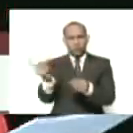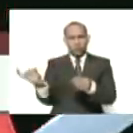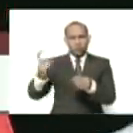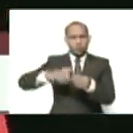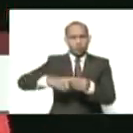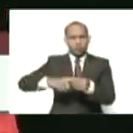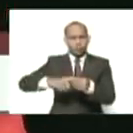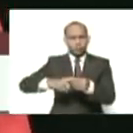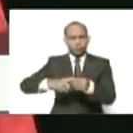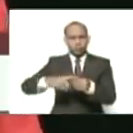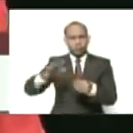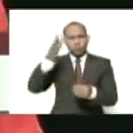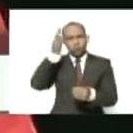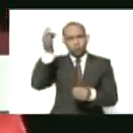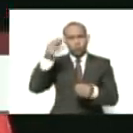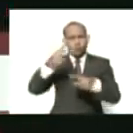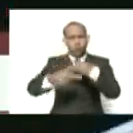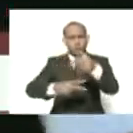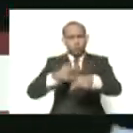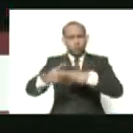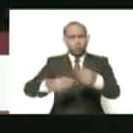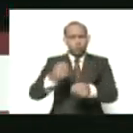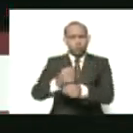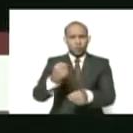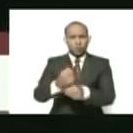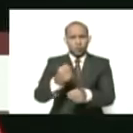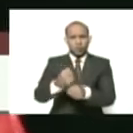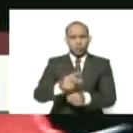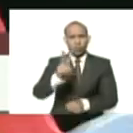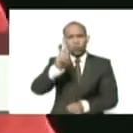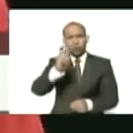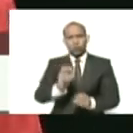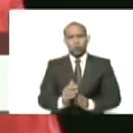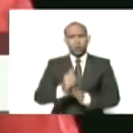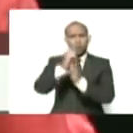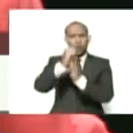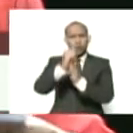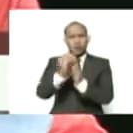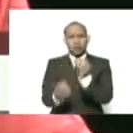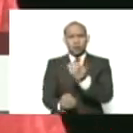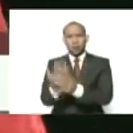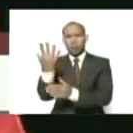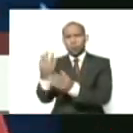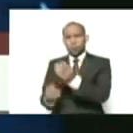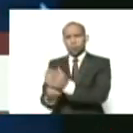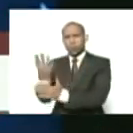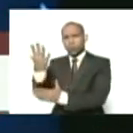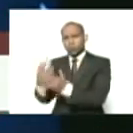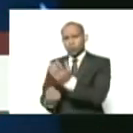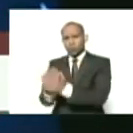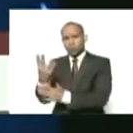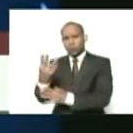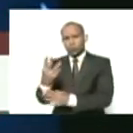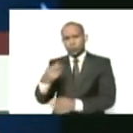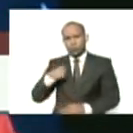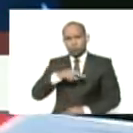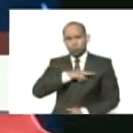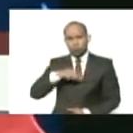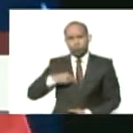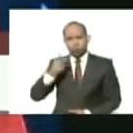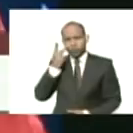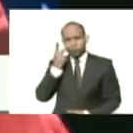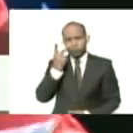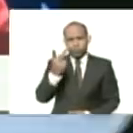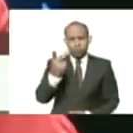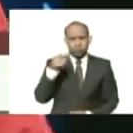a los consejos productivos de trabajadores y a los nuevos líderes emergentes que estamos visualizando